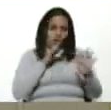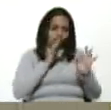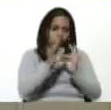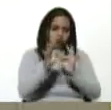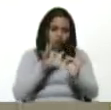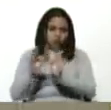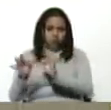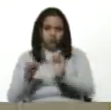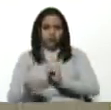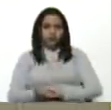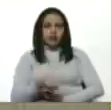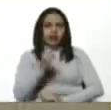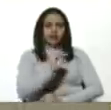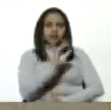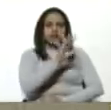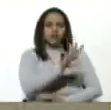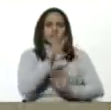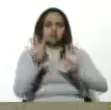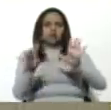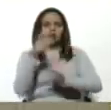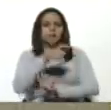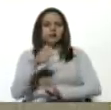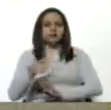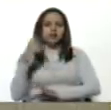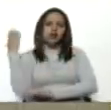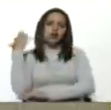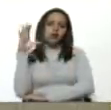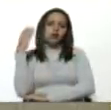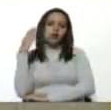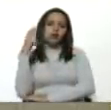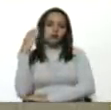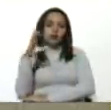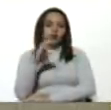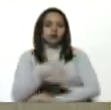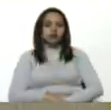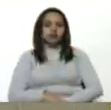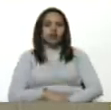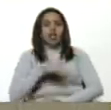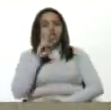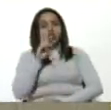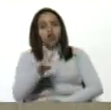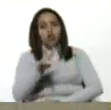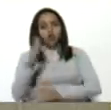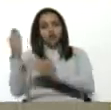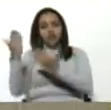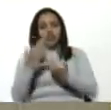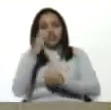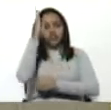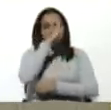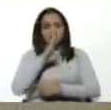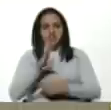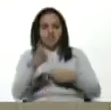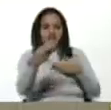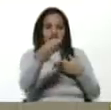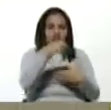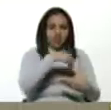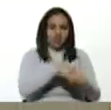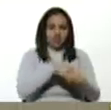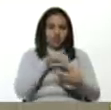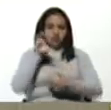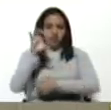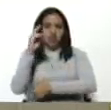Son 59 casos de Colombia, 2 casos de Brasil que entraron por el estado